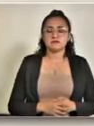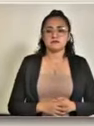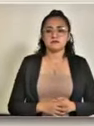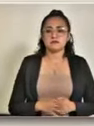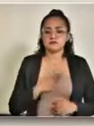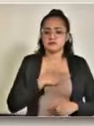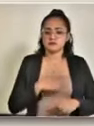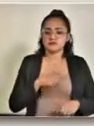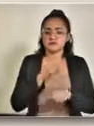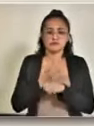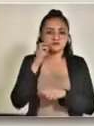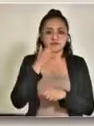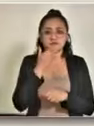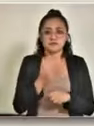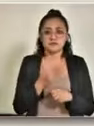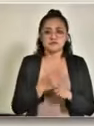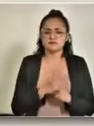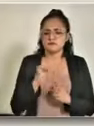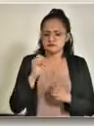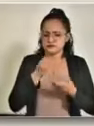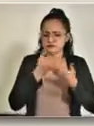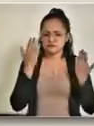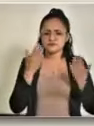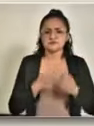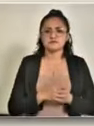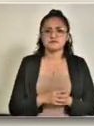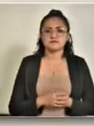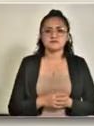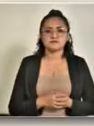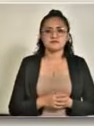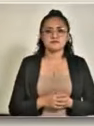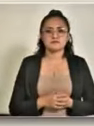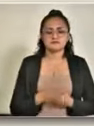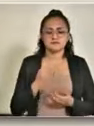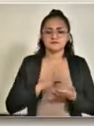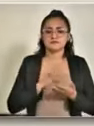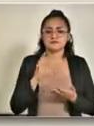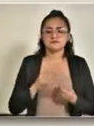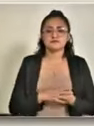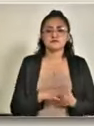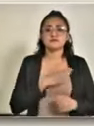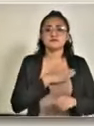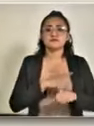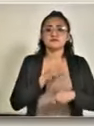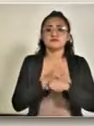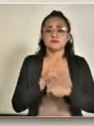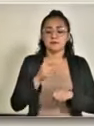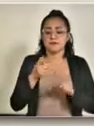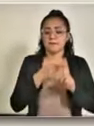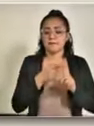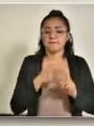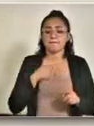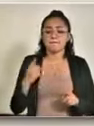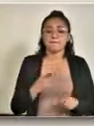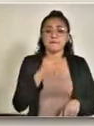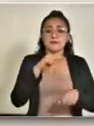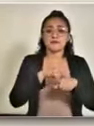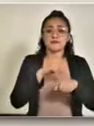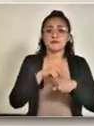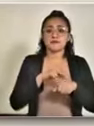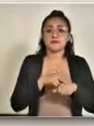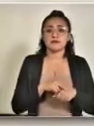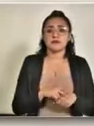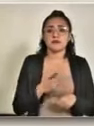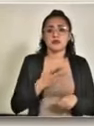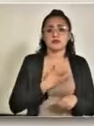¿Qué tal? Muy buenos días. ¿Ya me escuchan ahí? Sí, adelante. Muchas gracias. Buenos días. Primero quiero preguntarle a los doctores.